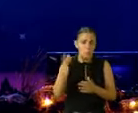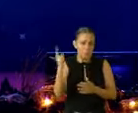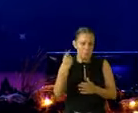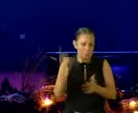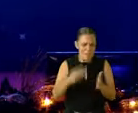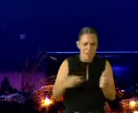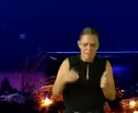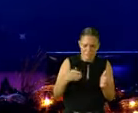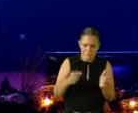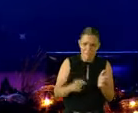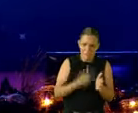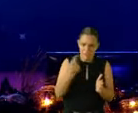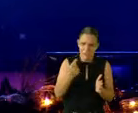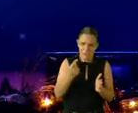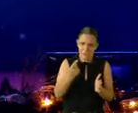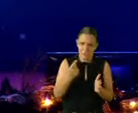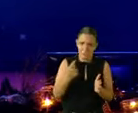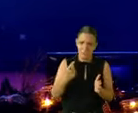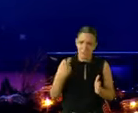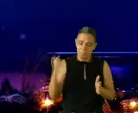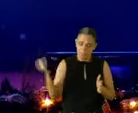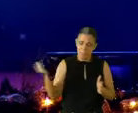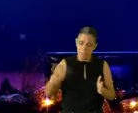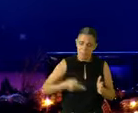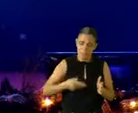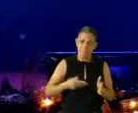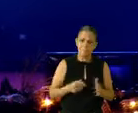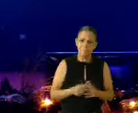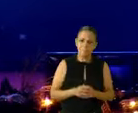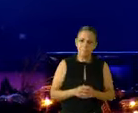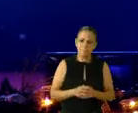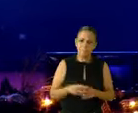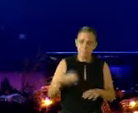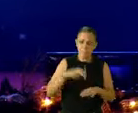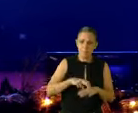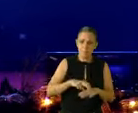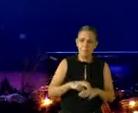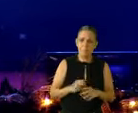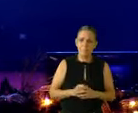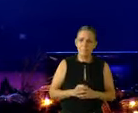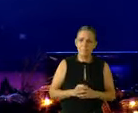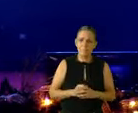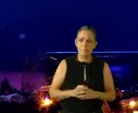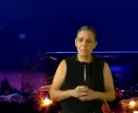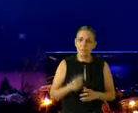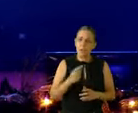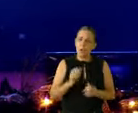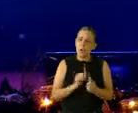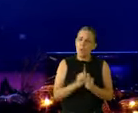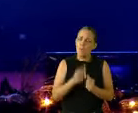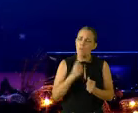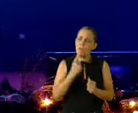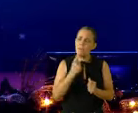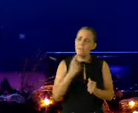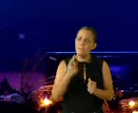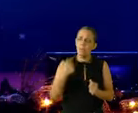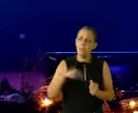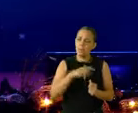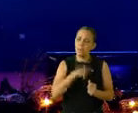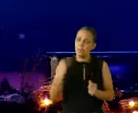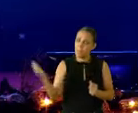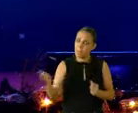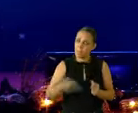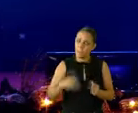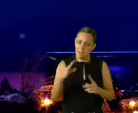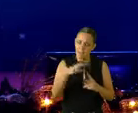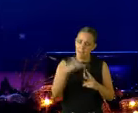qué bueno. Amén. ¿Cómo le decimos a nuestros invitados especiales? Y acompáñese, bienvenido, con un aplauso para que sepan que